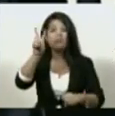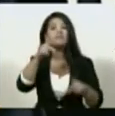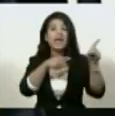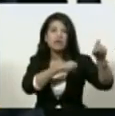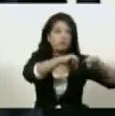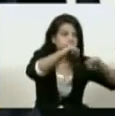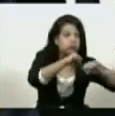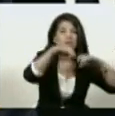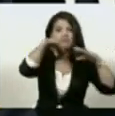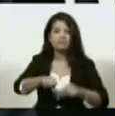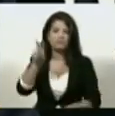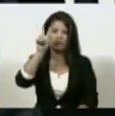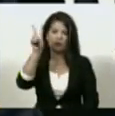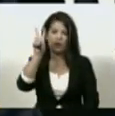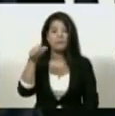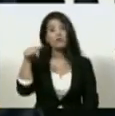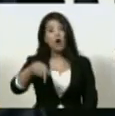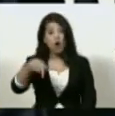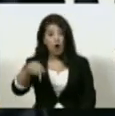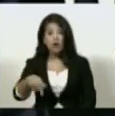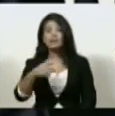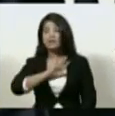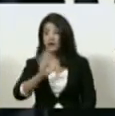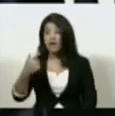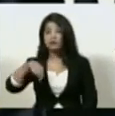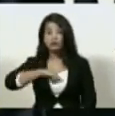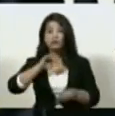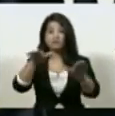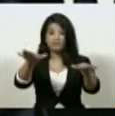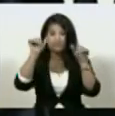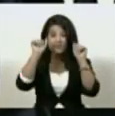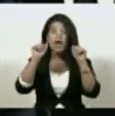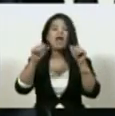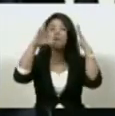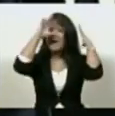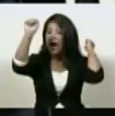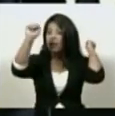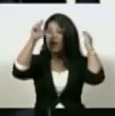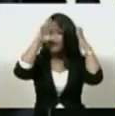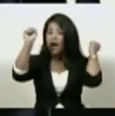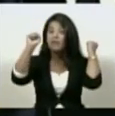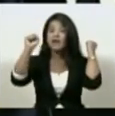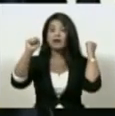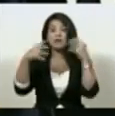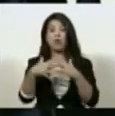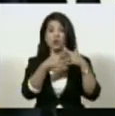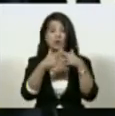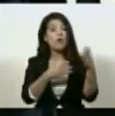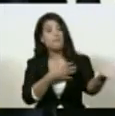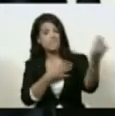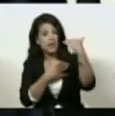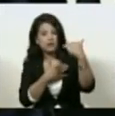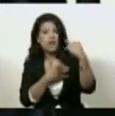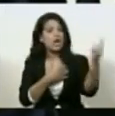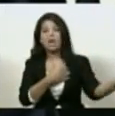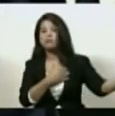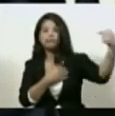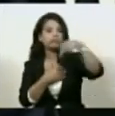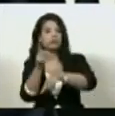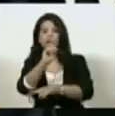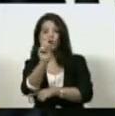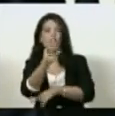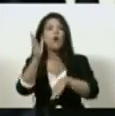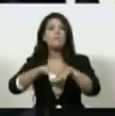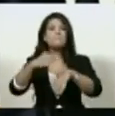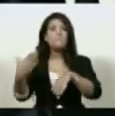eso. Es más, hoy citamos al representante de la embajada norteamericana para comunicarle estas palabras y no pudo llegar porque el secuestro